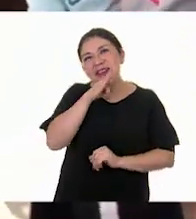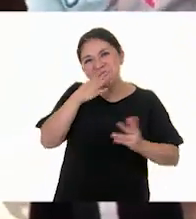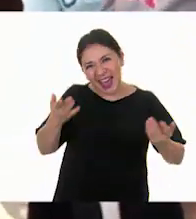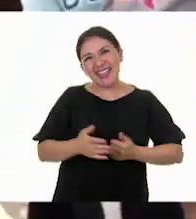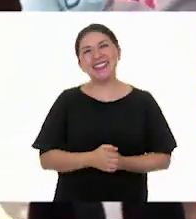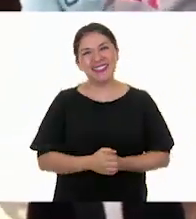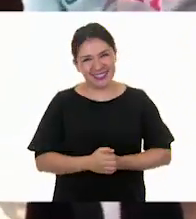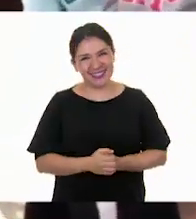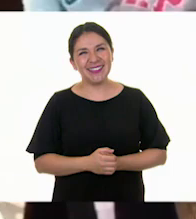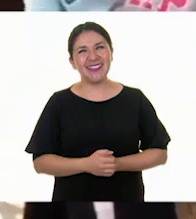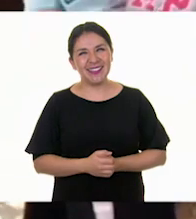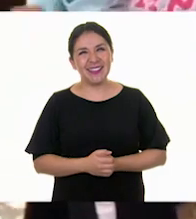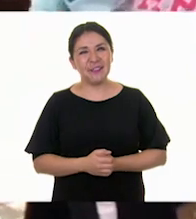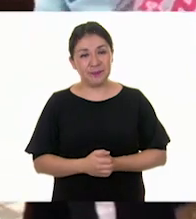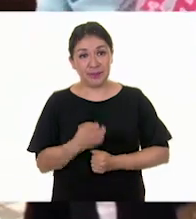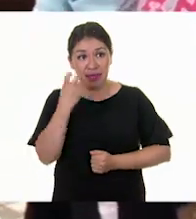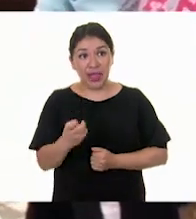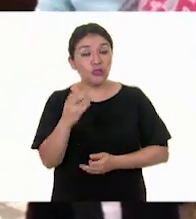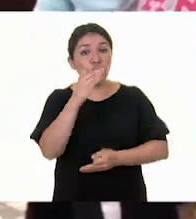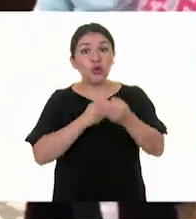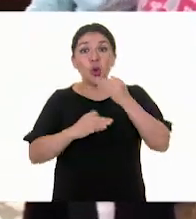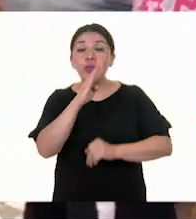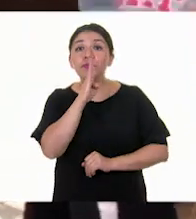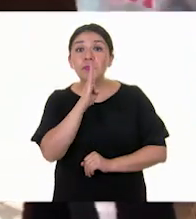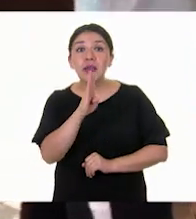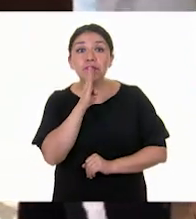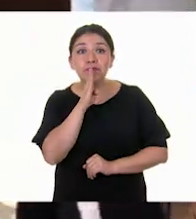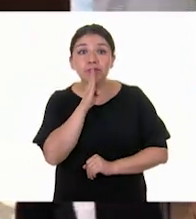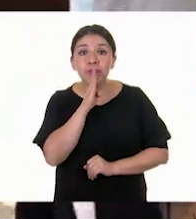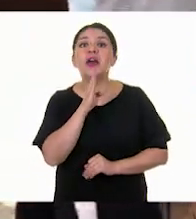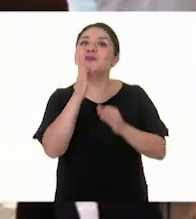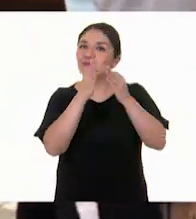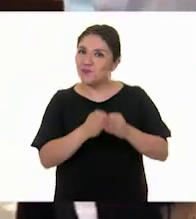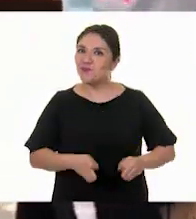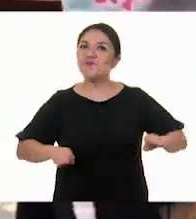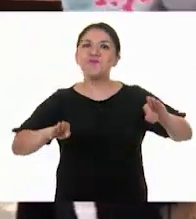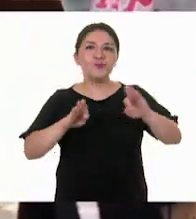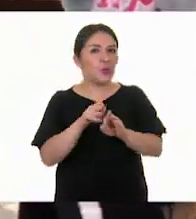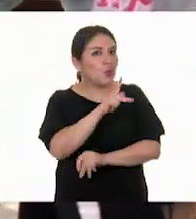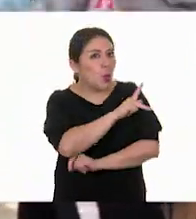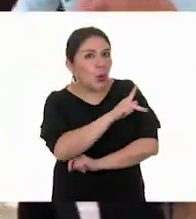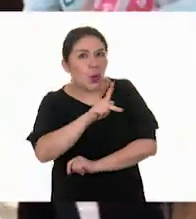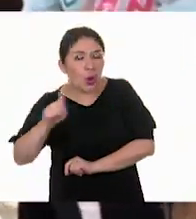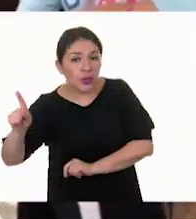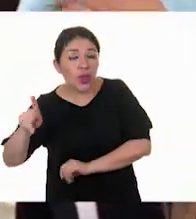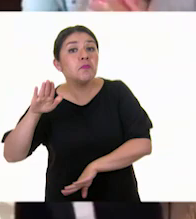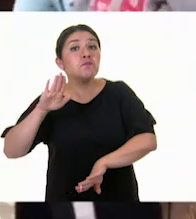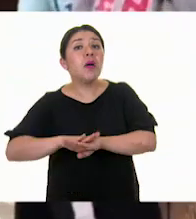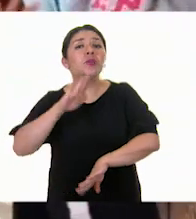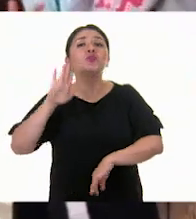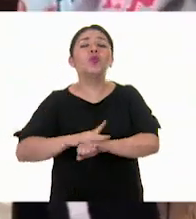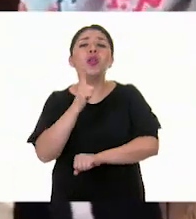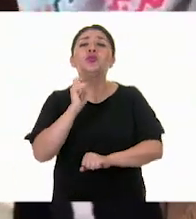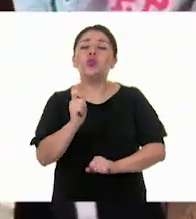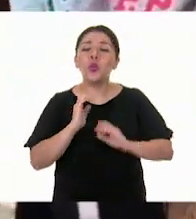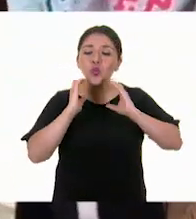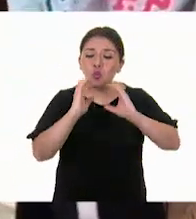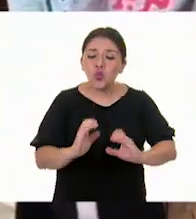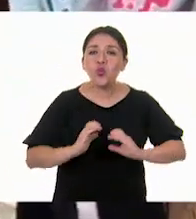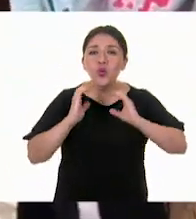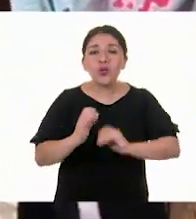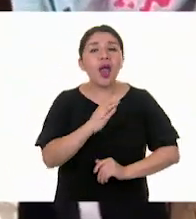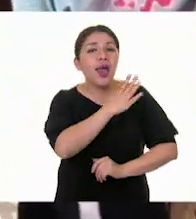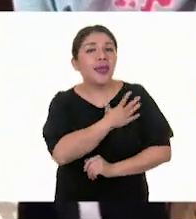sí! Todas las mamás son importantes. Sobre todo porque cuidan a